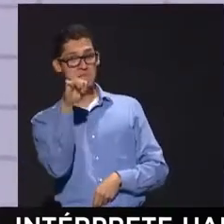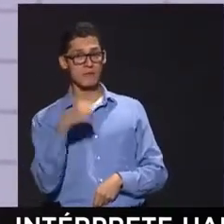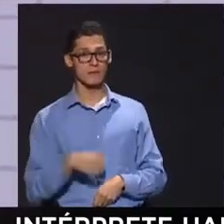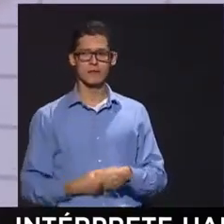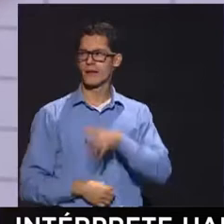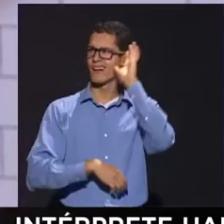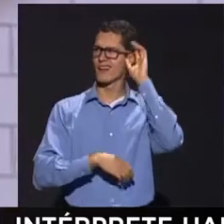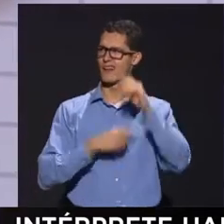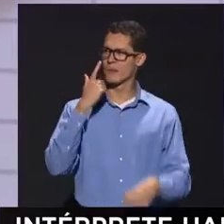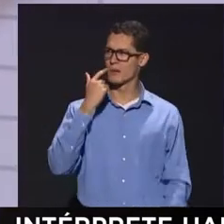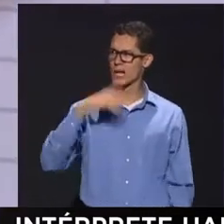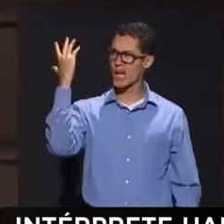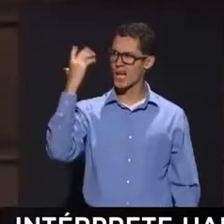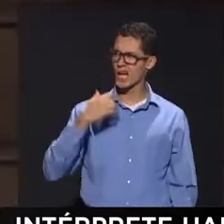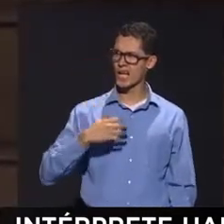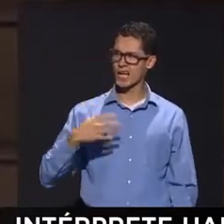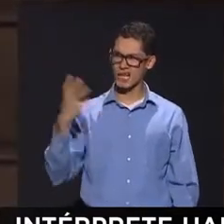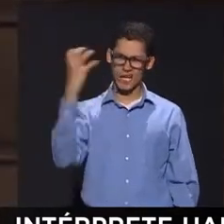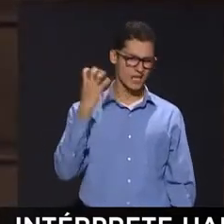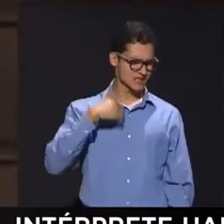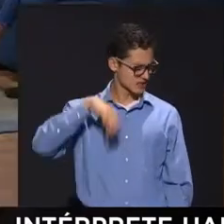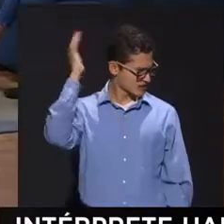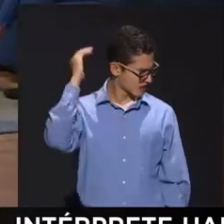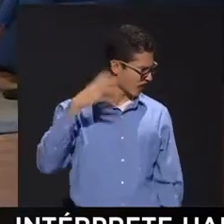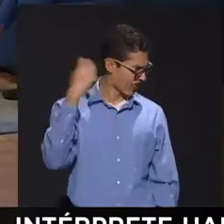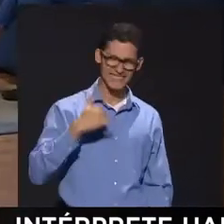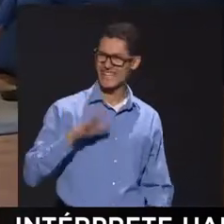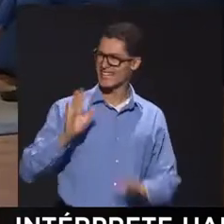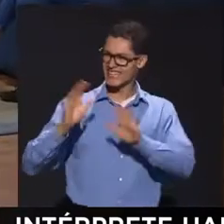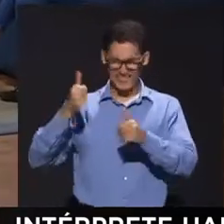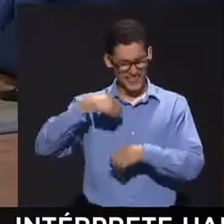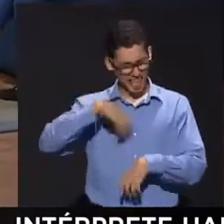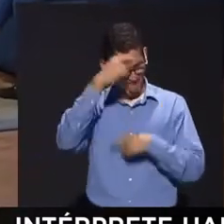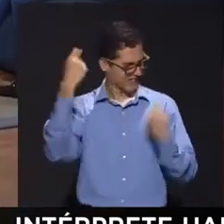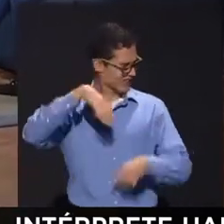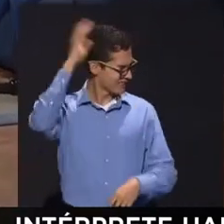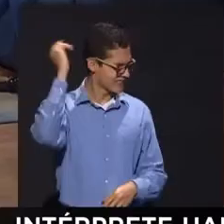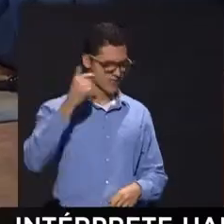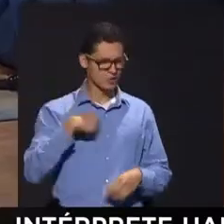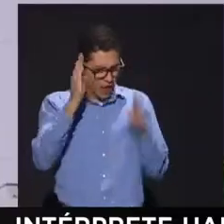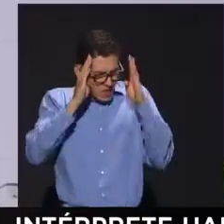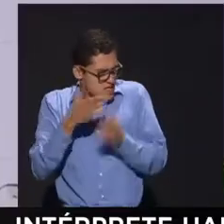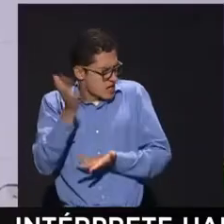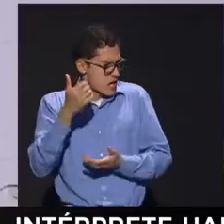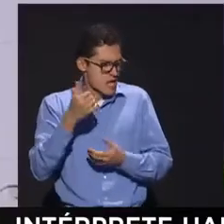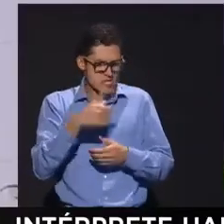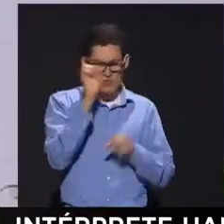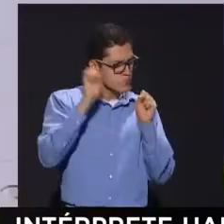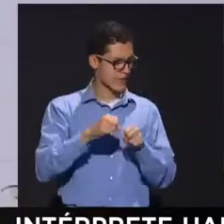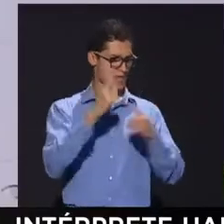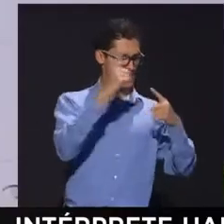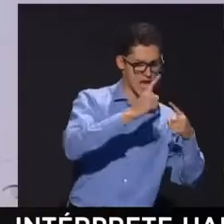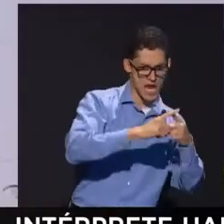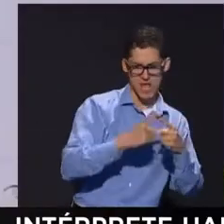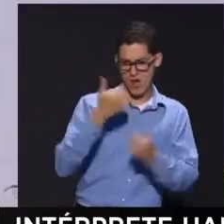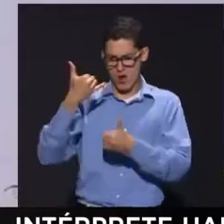tengo que repetir? Suelta, por favor, ese celular. Mi papá es muy cansón. Ya, yo estoy haciendo acá, yo me concentro haciendo esto, haciendo lo otro, ya, yo cumplo con